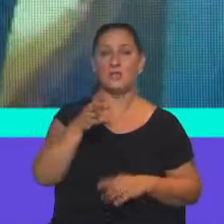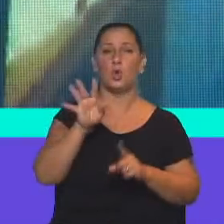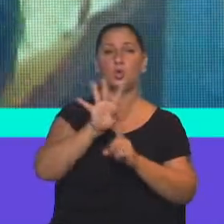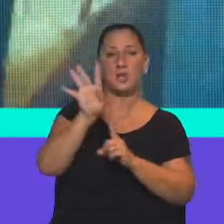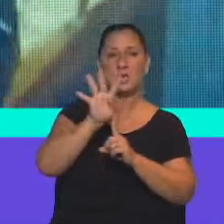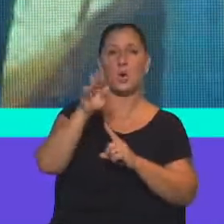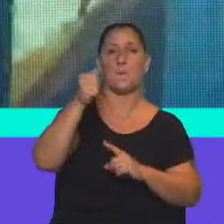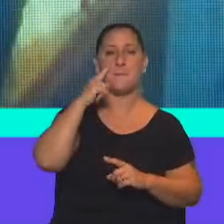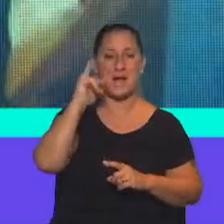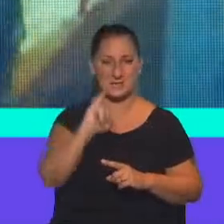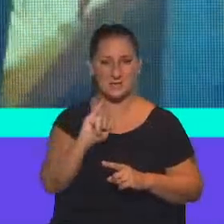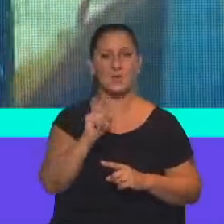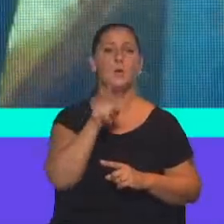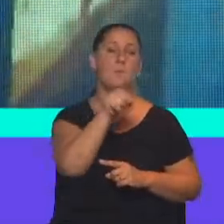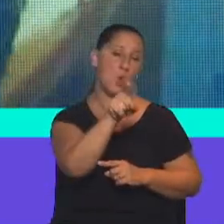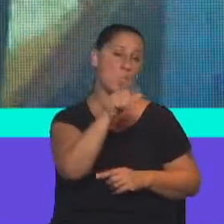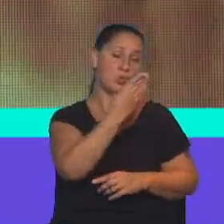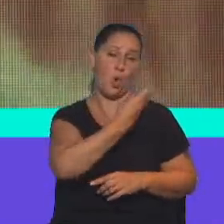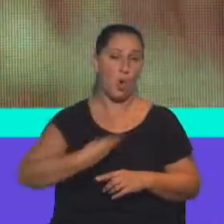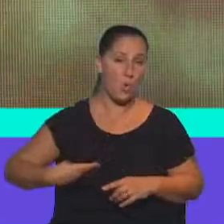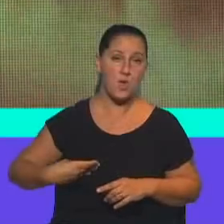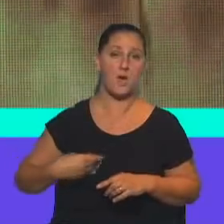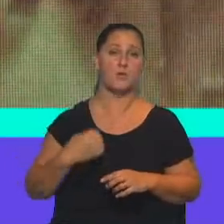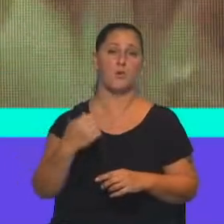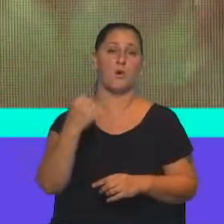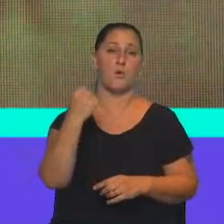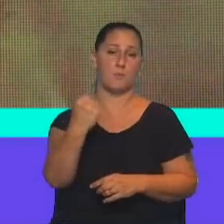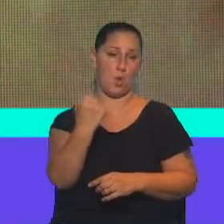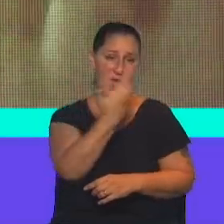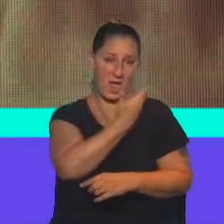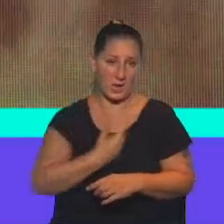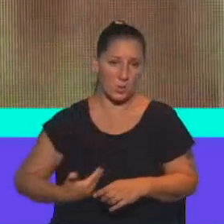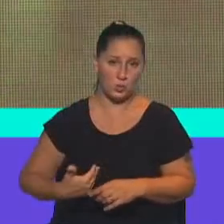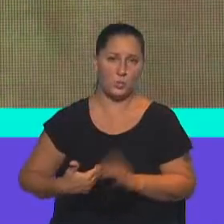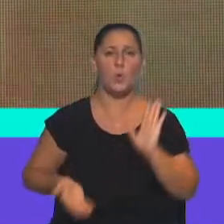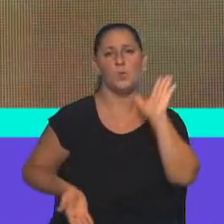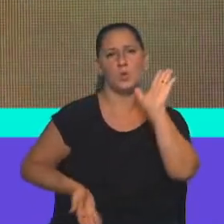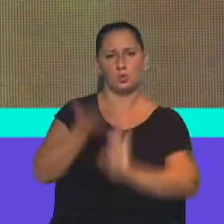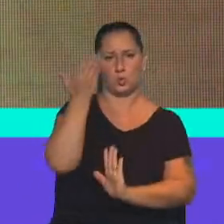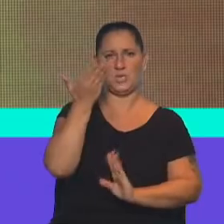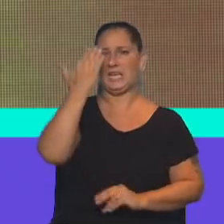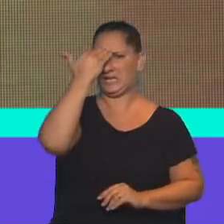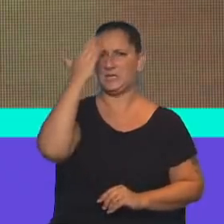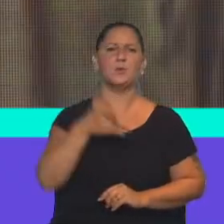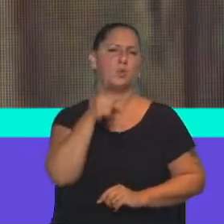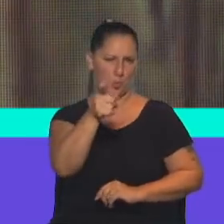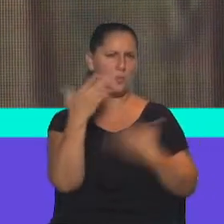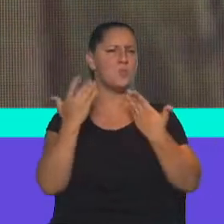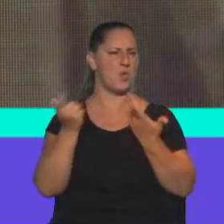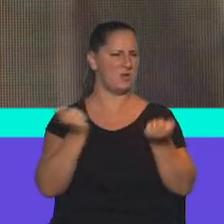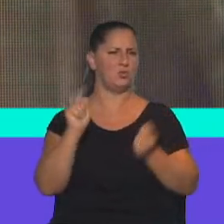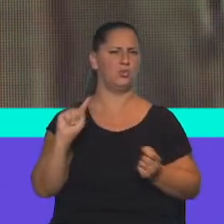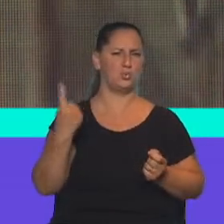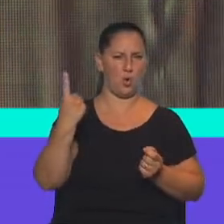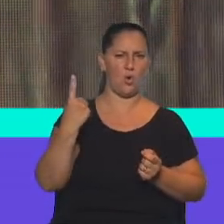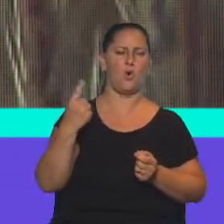maíz y le decía, bueno, vos sos gobierno, poder ejecutivo, tenés la facultad de subirlas al 15%. Eso era en el caso del trigo y el maíz.